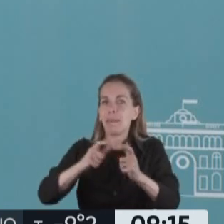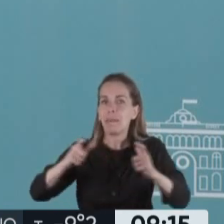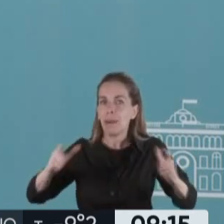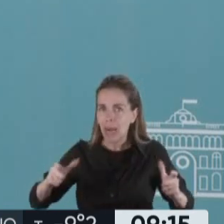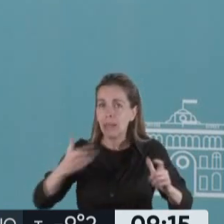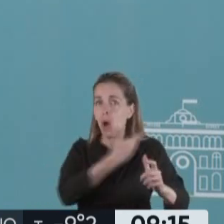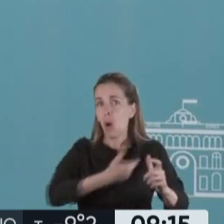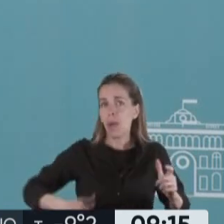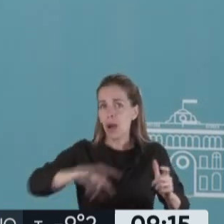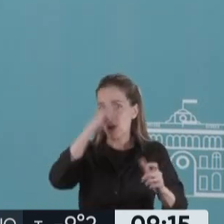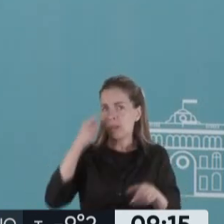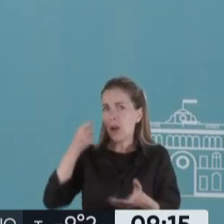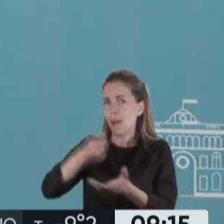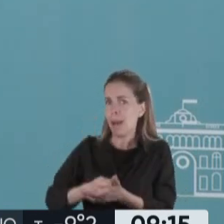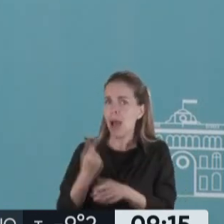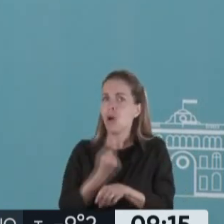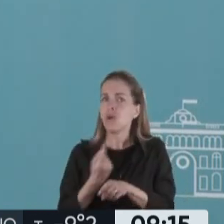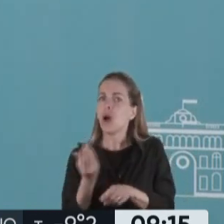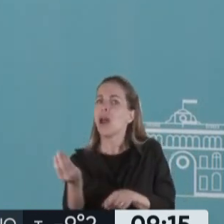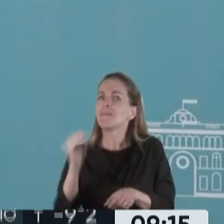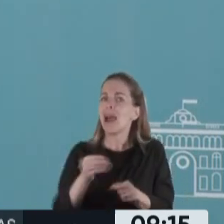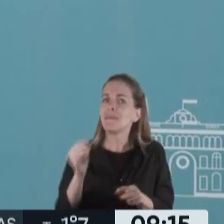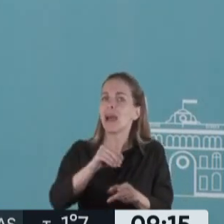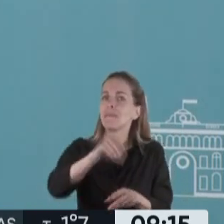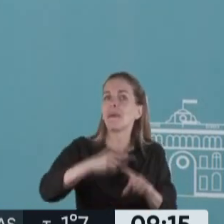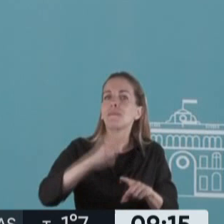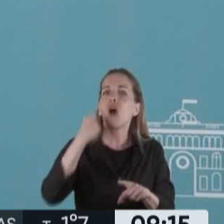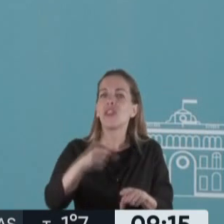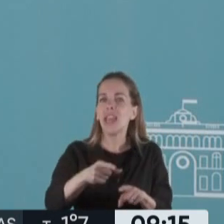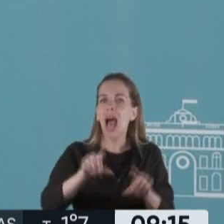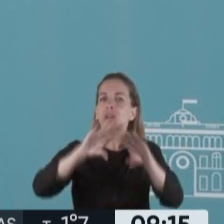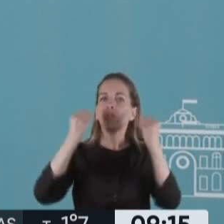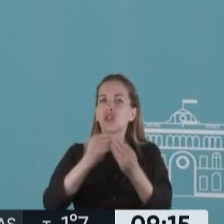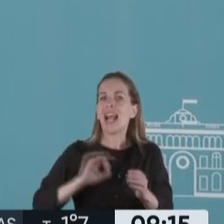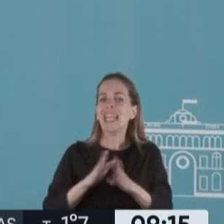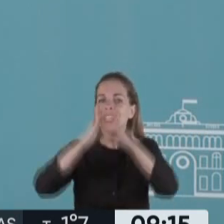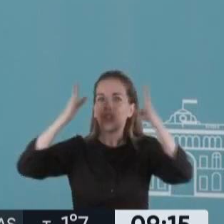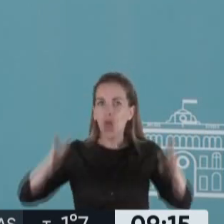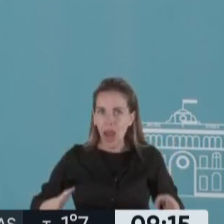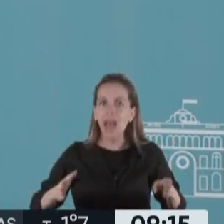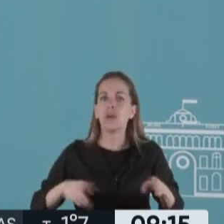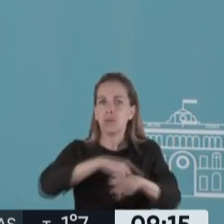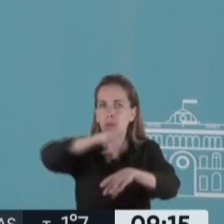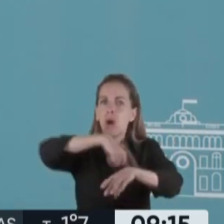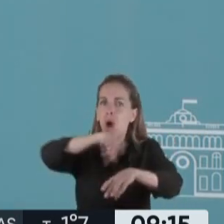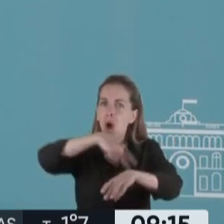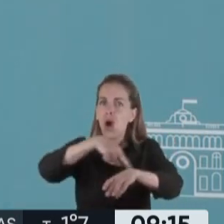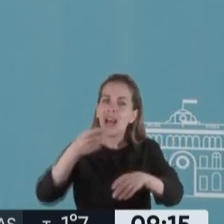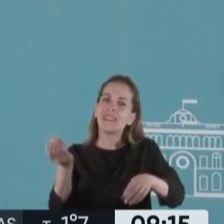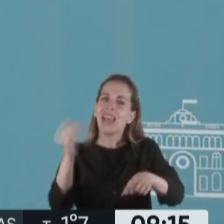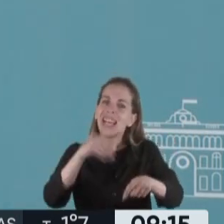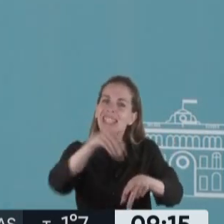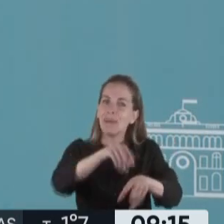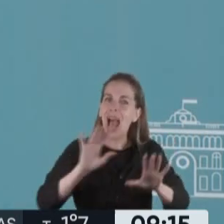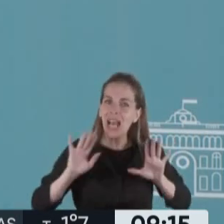Nacional, implica que una hora más de clase todos los días al final del año va a implicar realmente una cantidad de horas extras que van